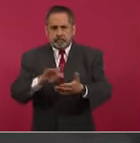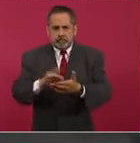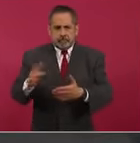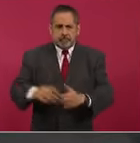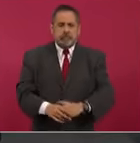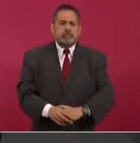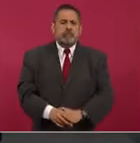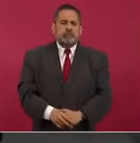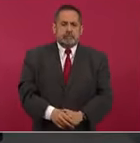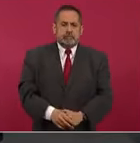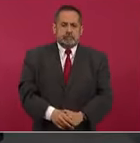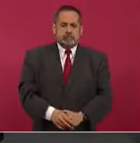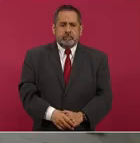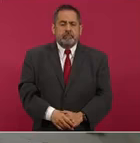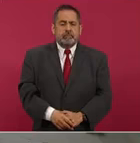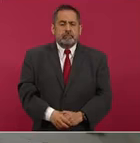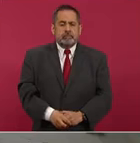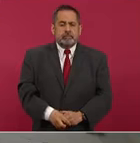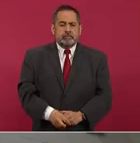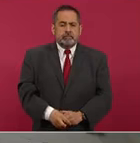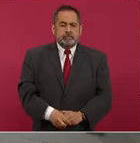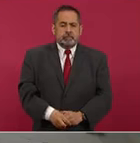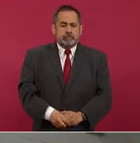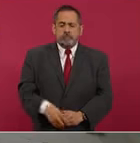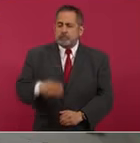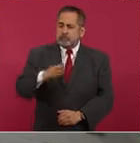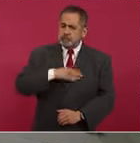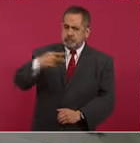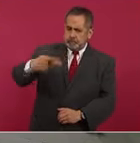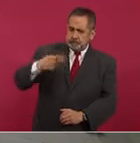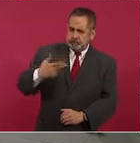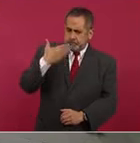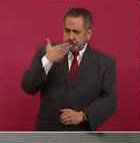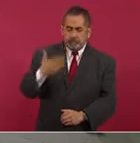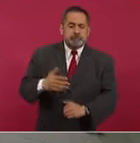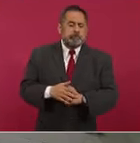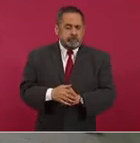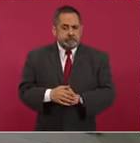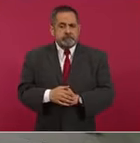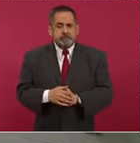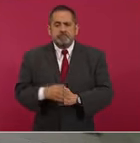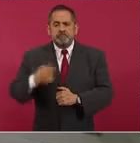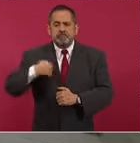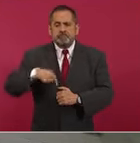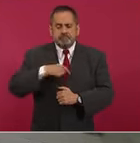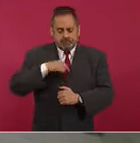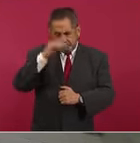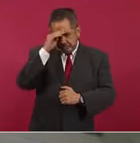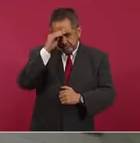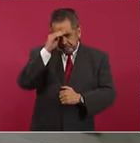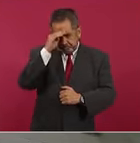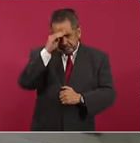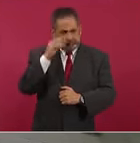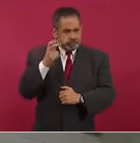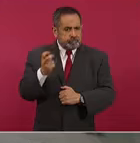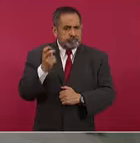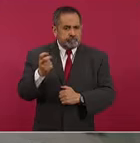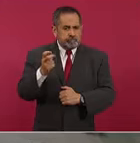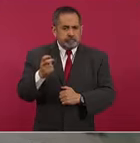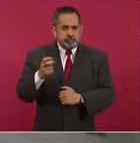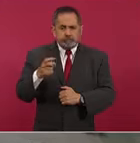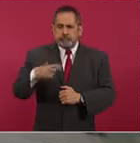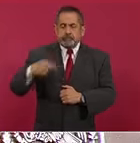gracias. Sí, pues buena pregunta. Efectivamente, nos hemos conducido con ese respeto a